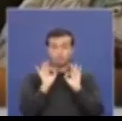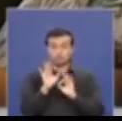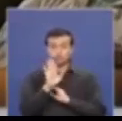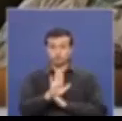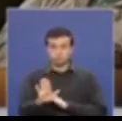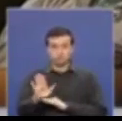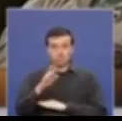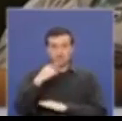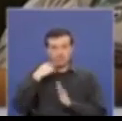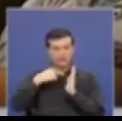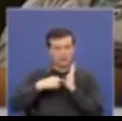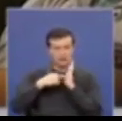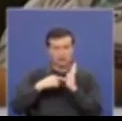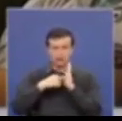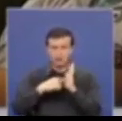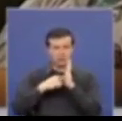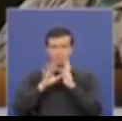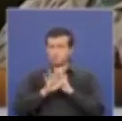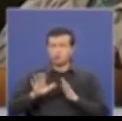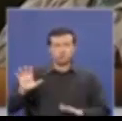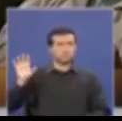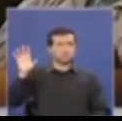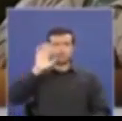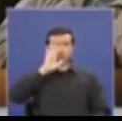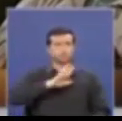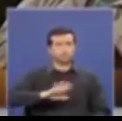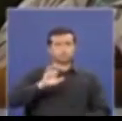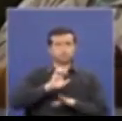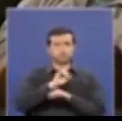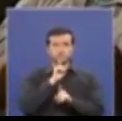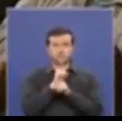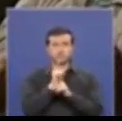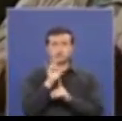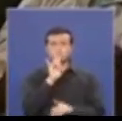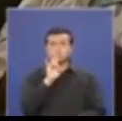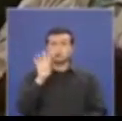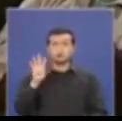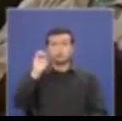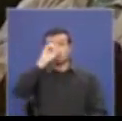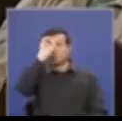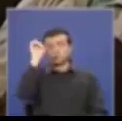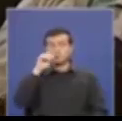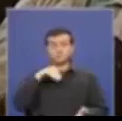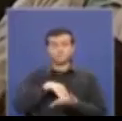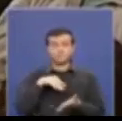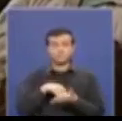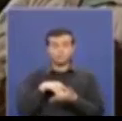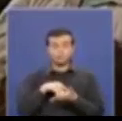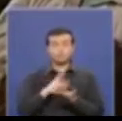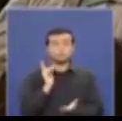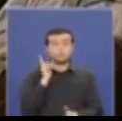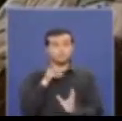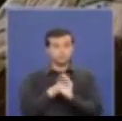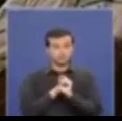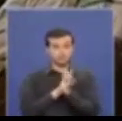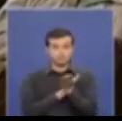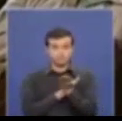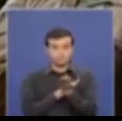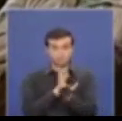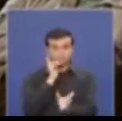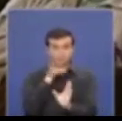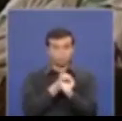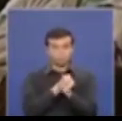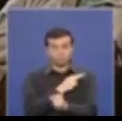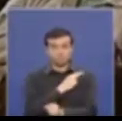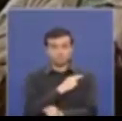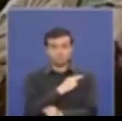poner como referente de lo que está pasando en el resto de universidades, el 74% de los estudiantes que ingresa a esta